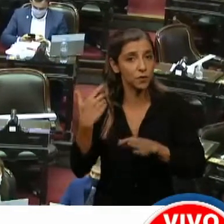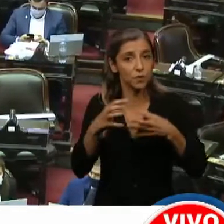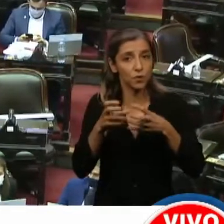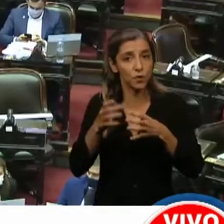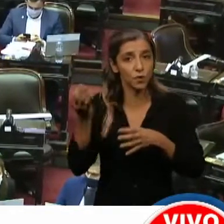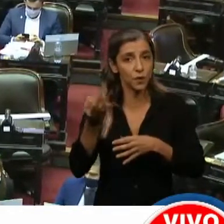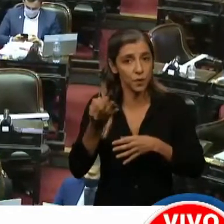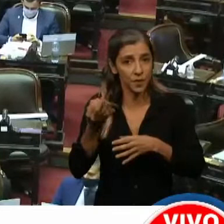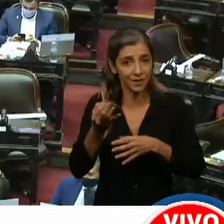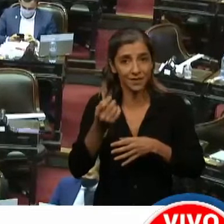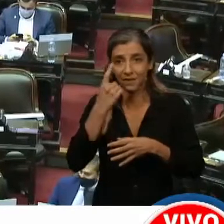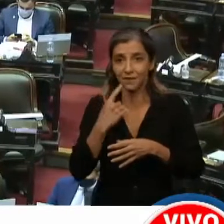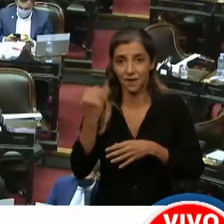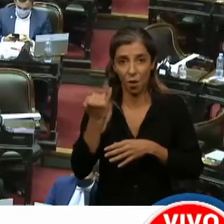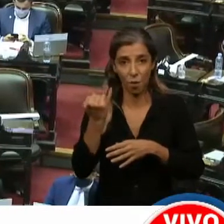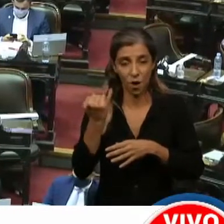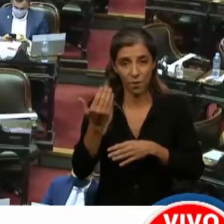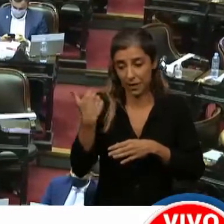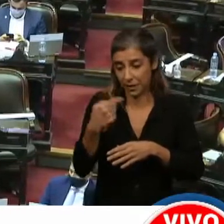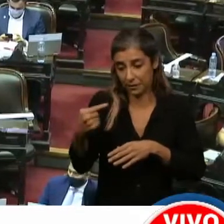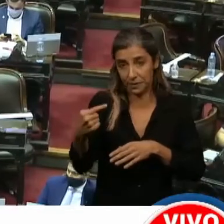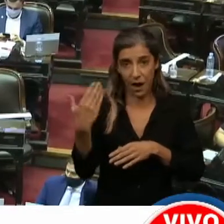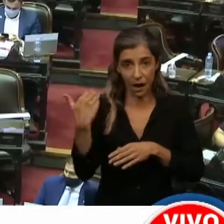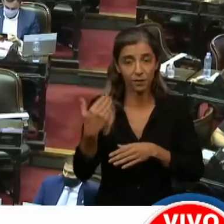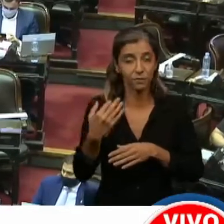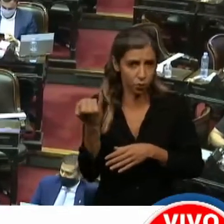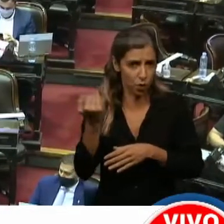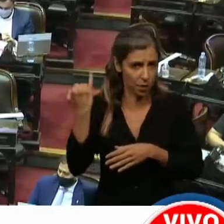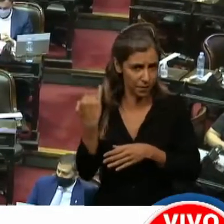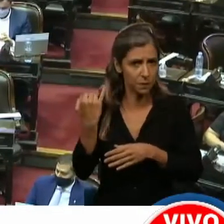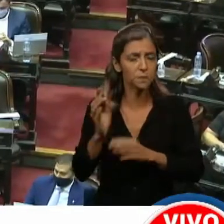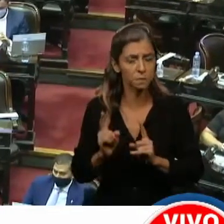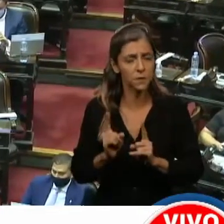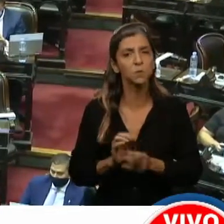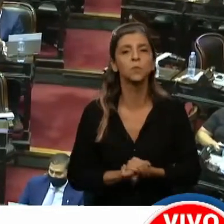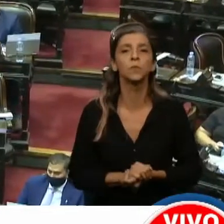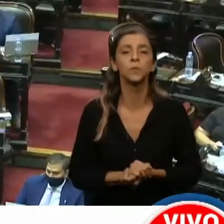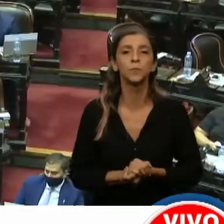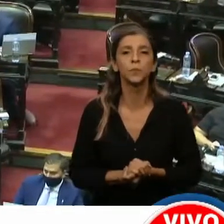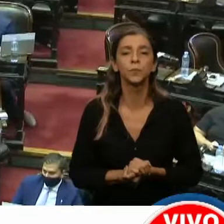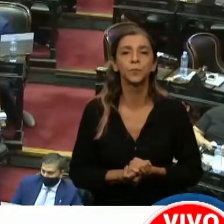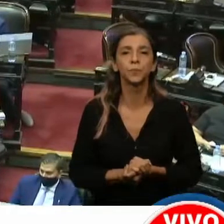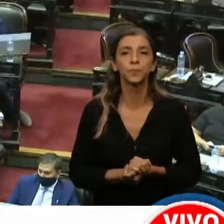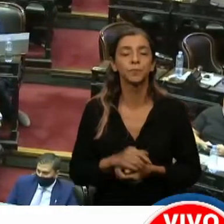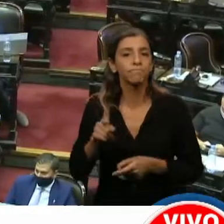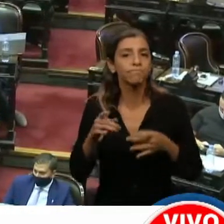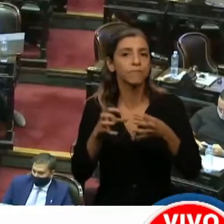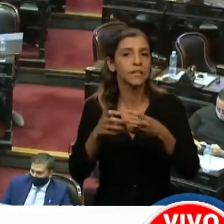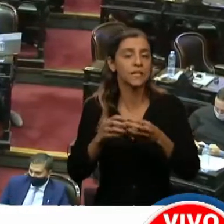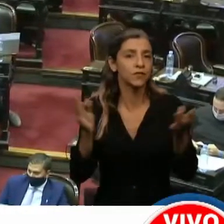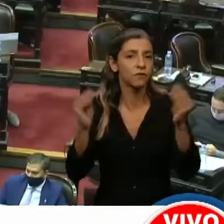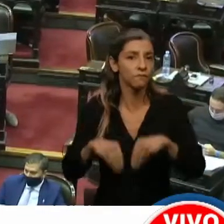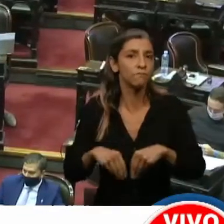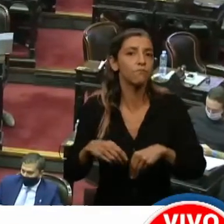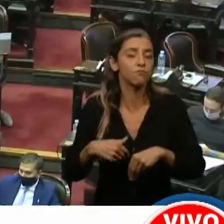convocada para el día jueves de la semana de esta semana, perdón, jueves pasado, y que la misma fracasó por falta